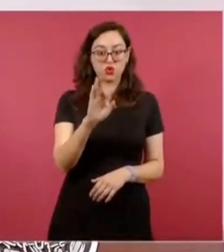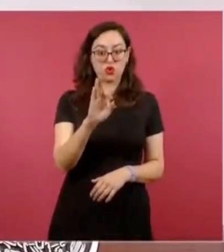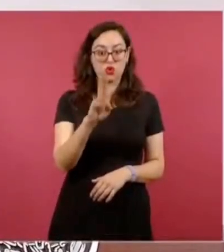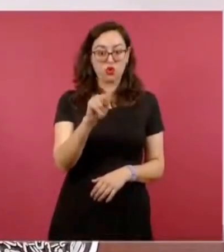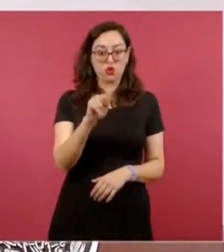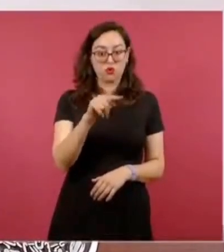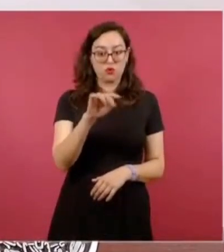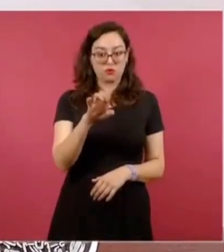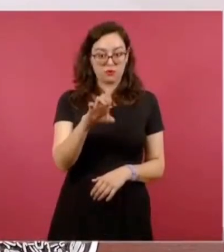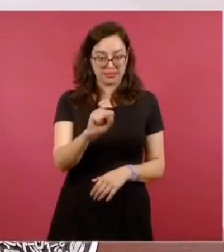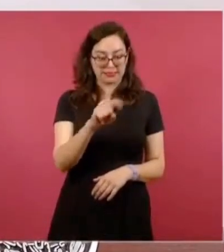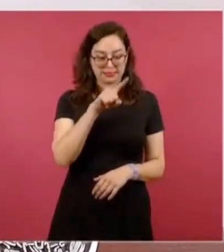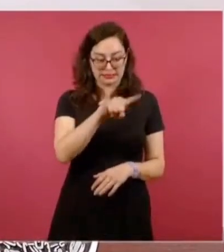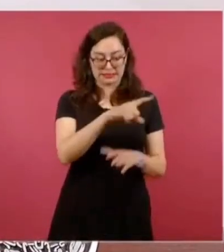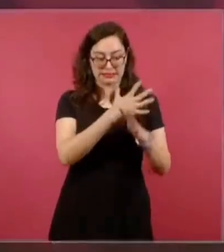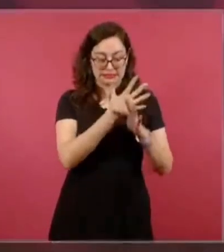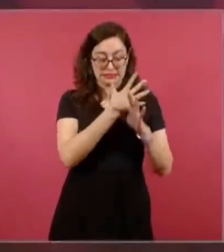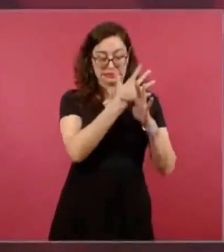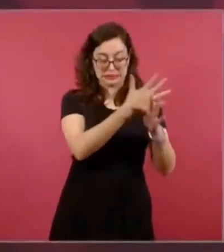era el